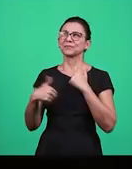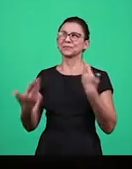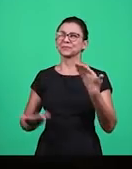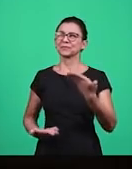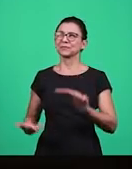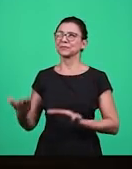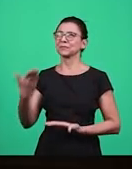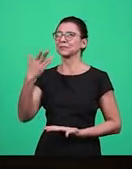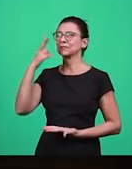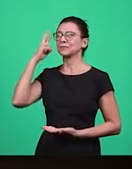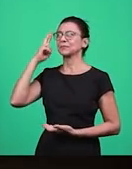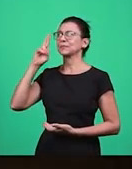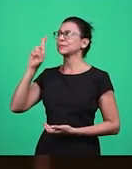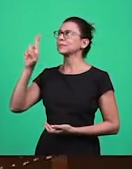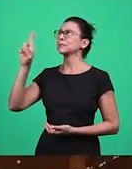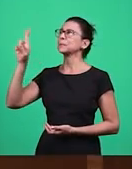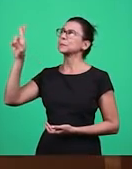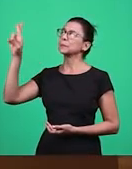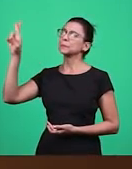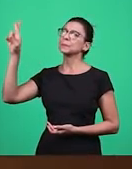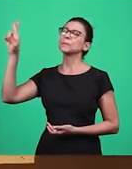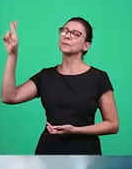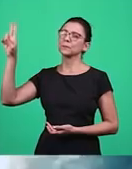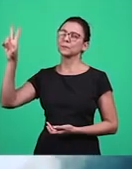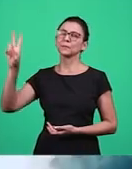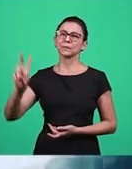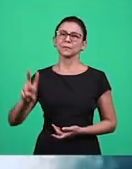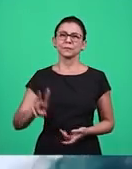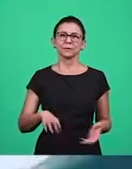eu quero viver.